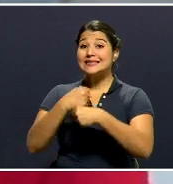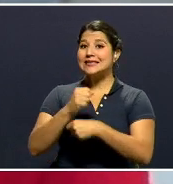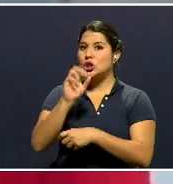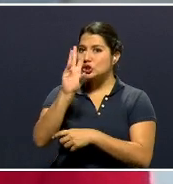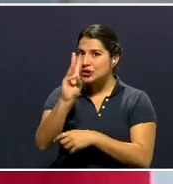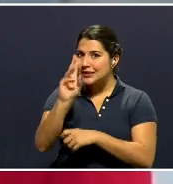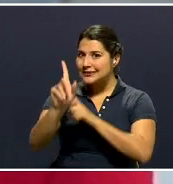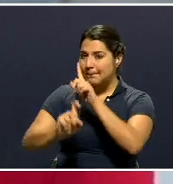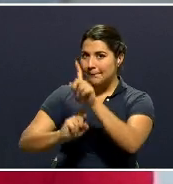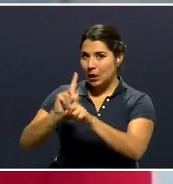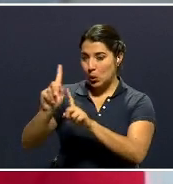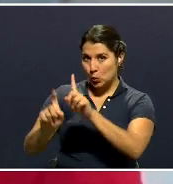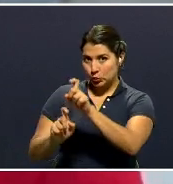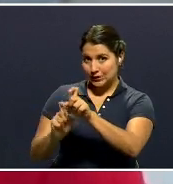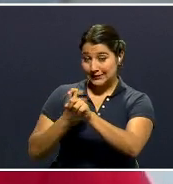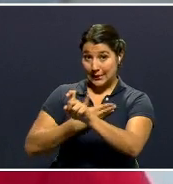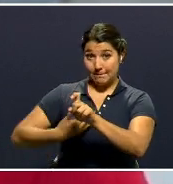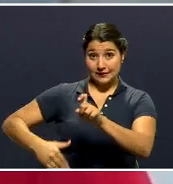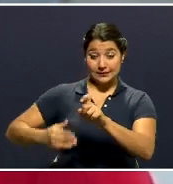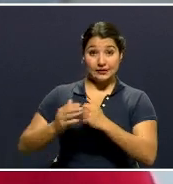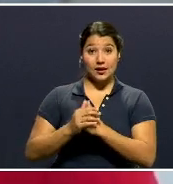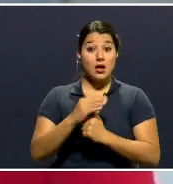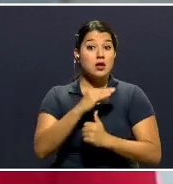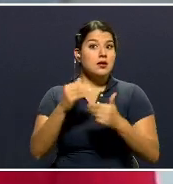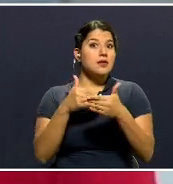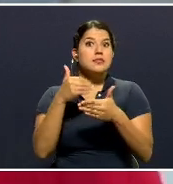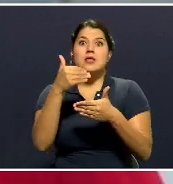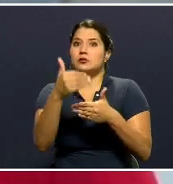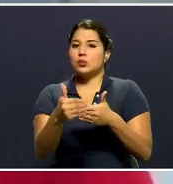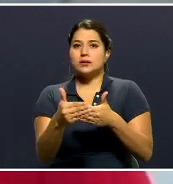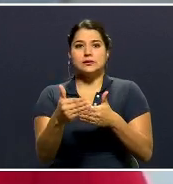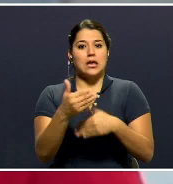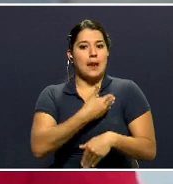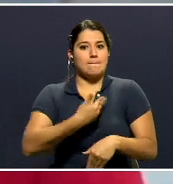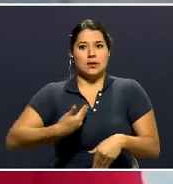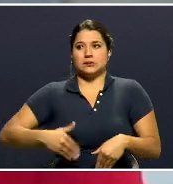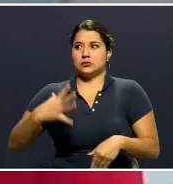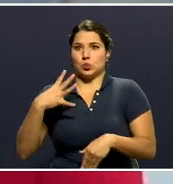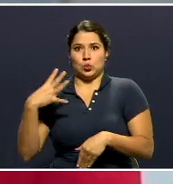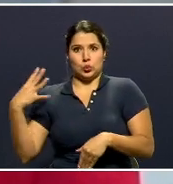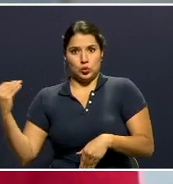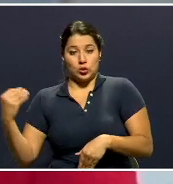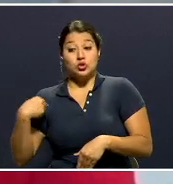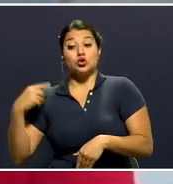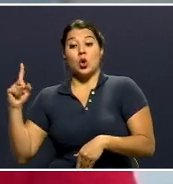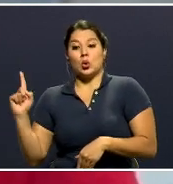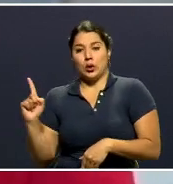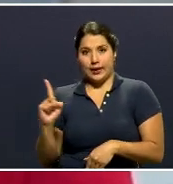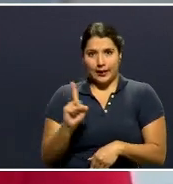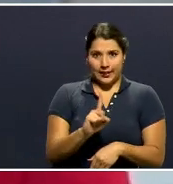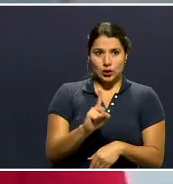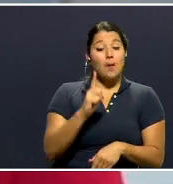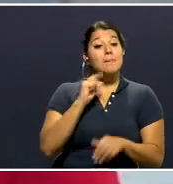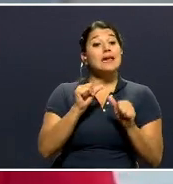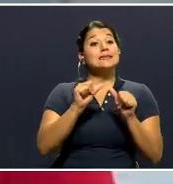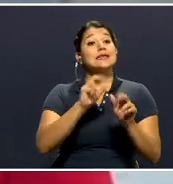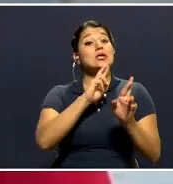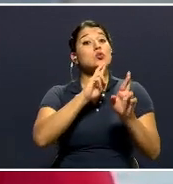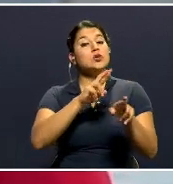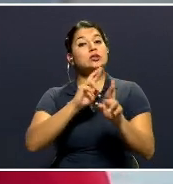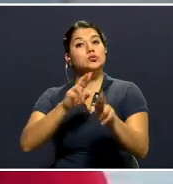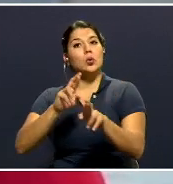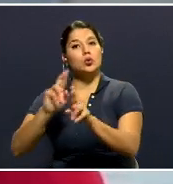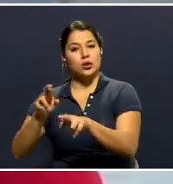preguntas al señor presidente y posteriormente el presidente se retira. Yo me acerco a los colegas para responder algunas